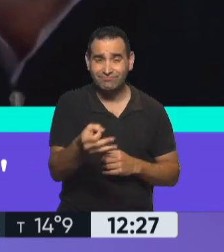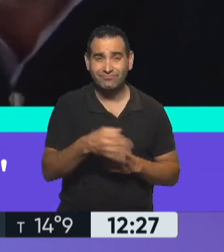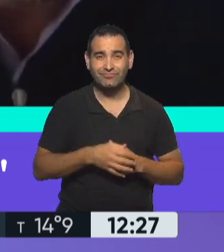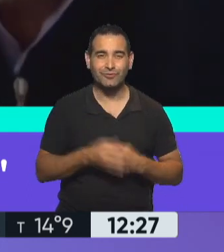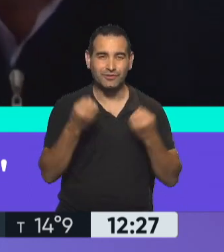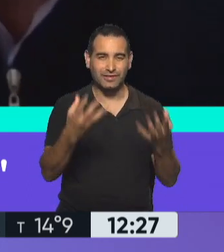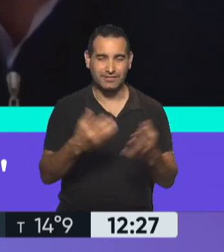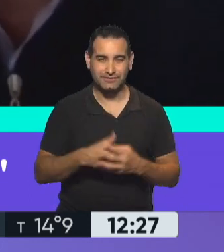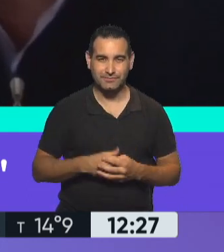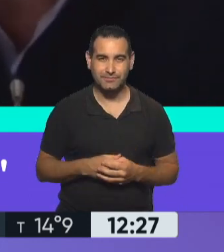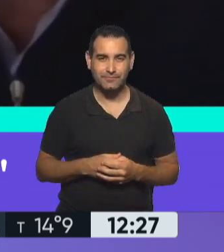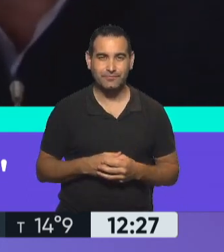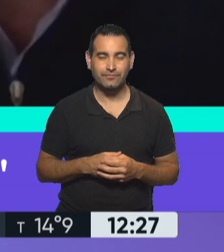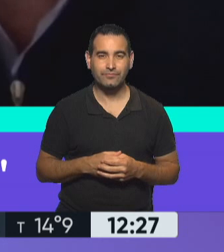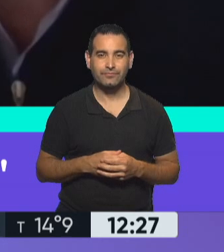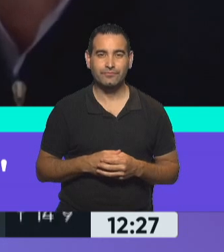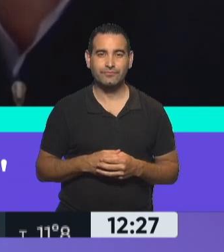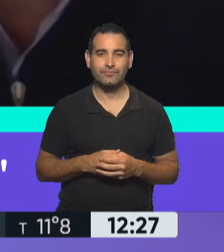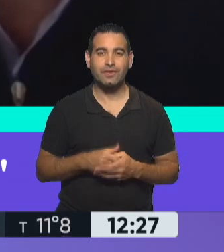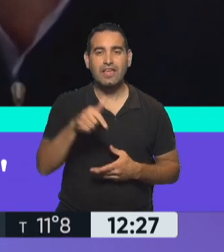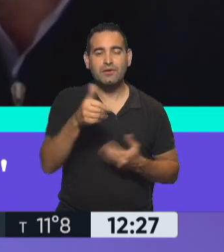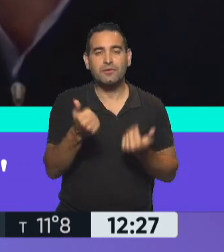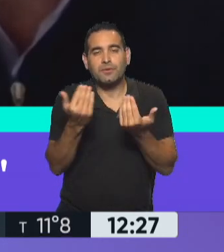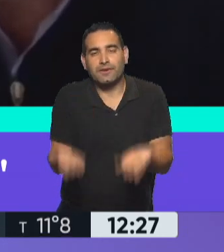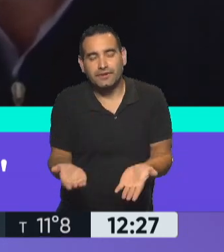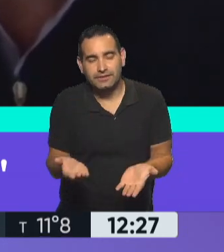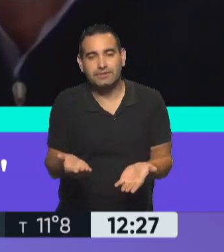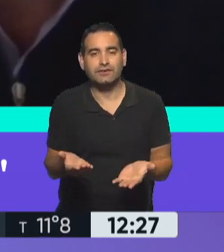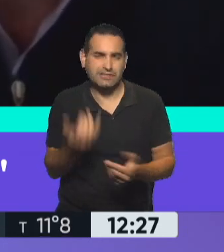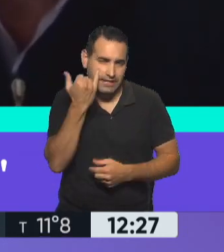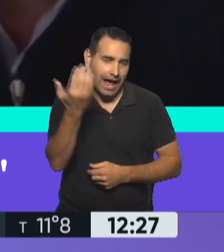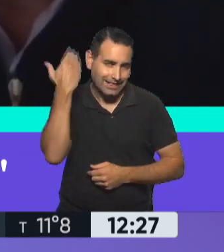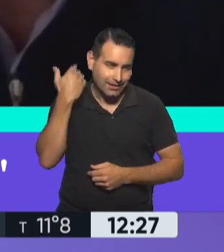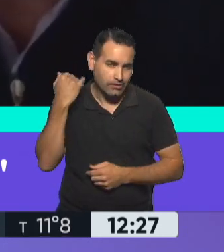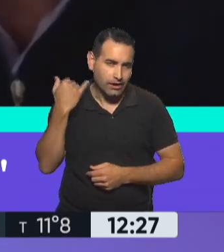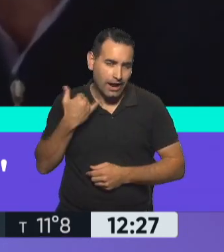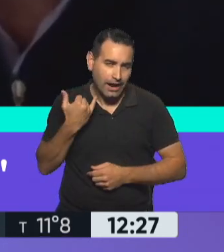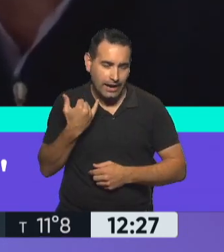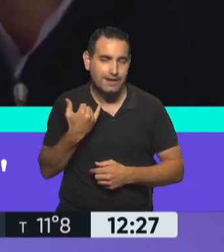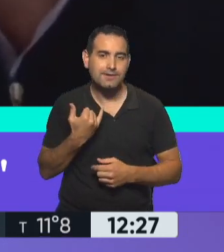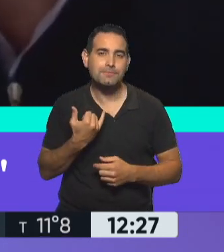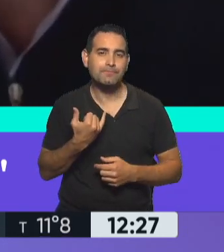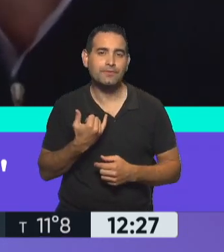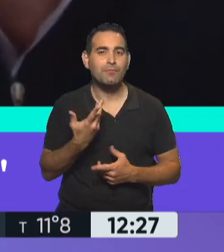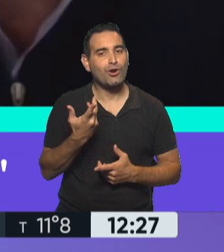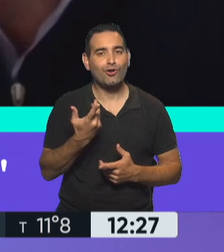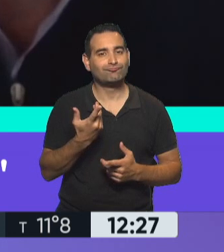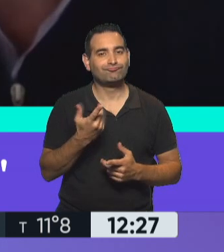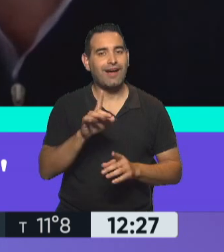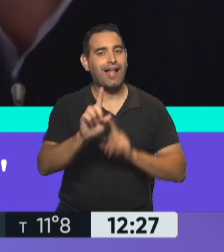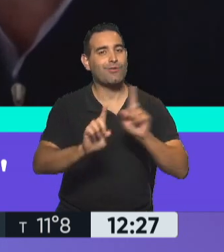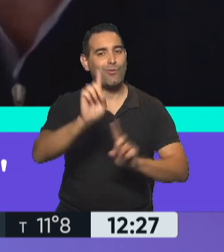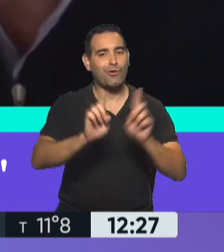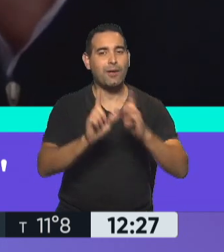tal? ¿Cómo te va? Esto era un beneficio que existía estaba restringido a